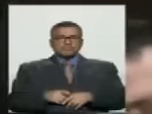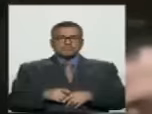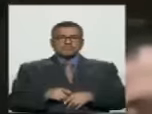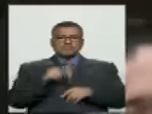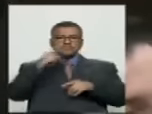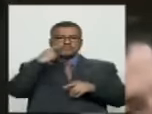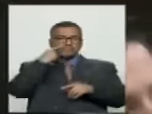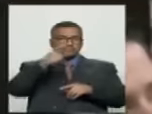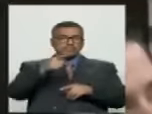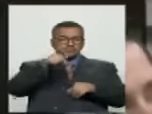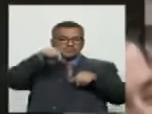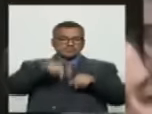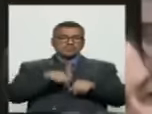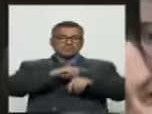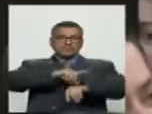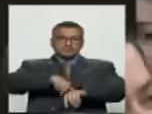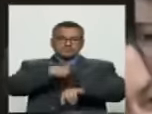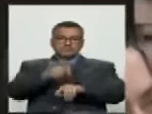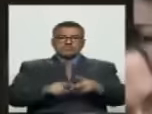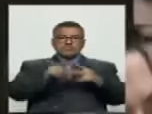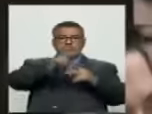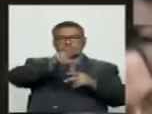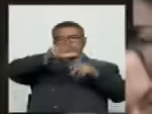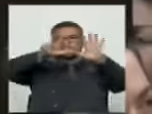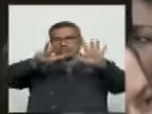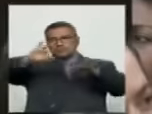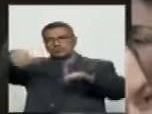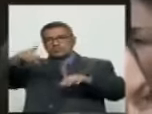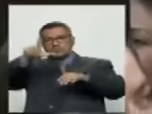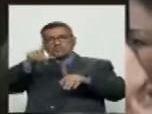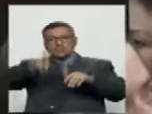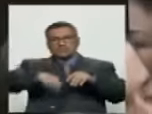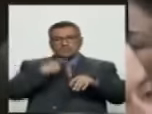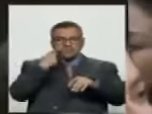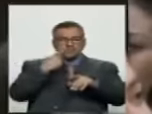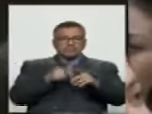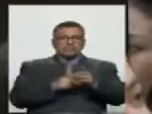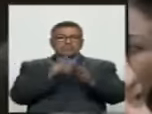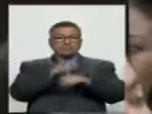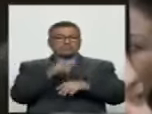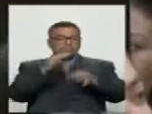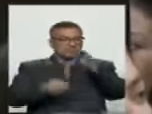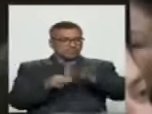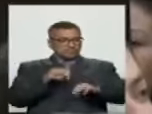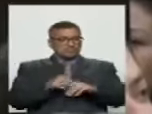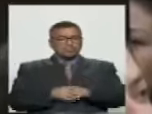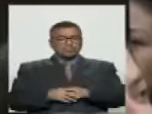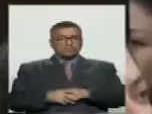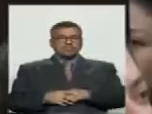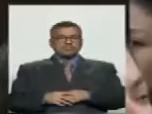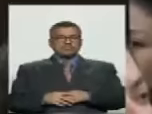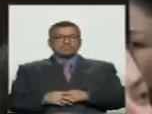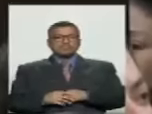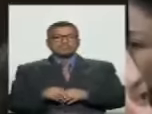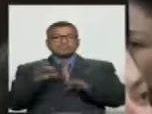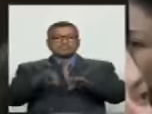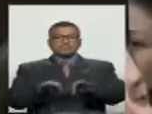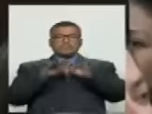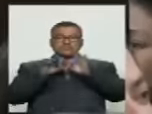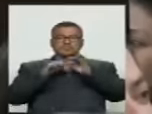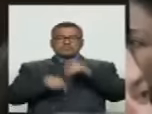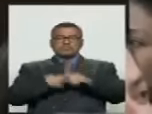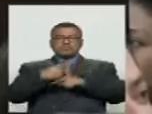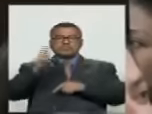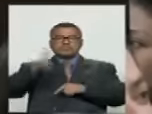lo que vimos en la campaña y luego del 28 de julio, pudimos constatar que la amenaza inusual y extraordinaria para los intereses